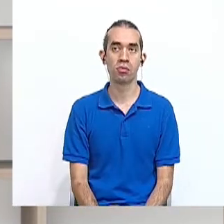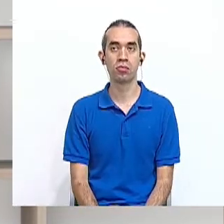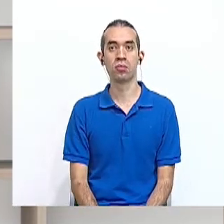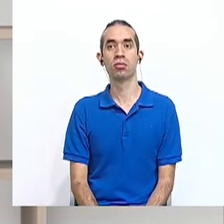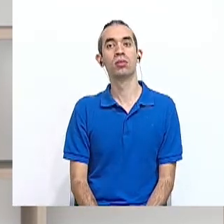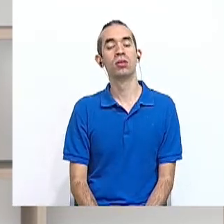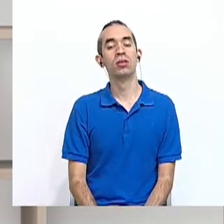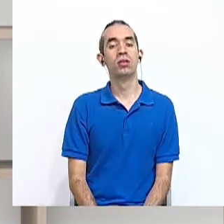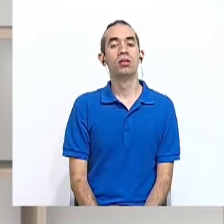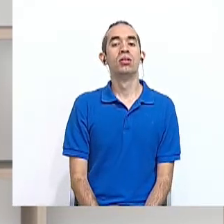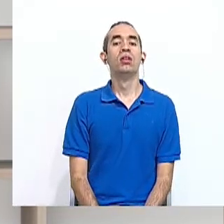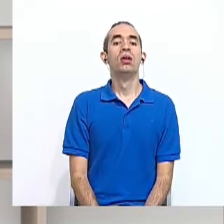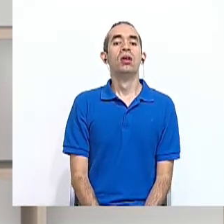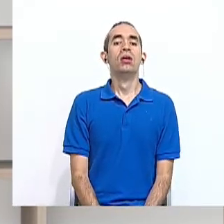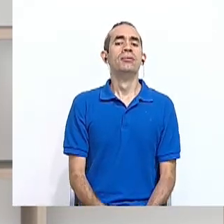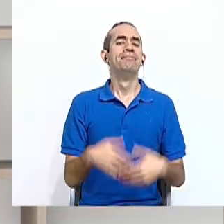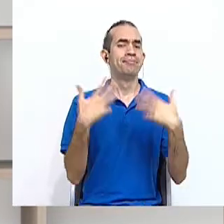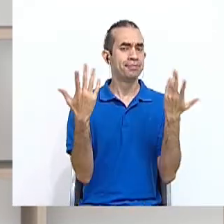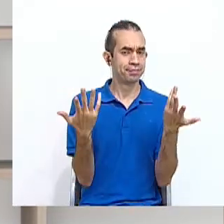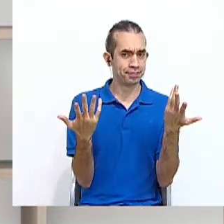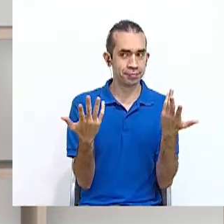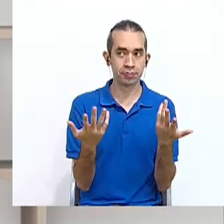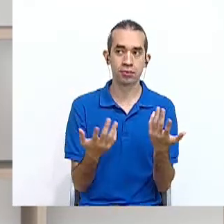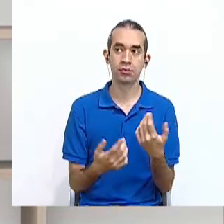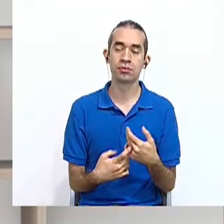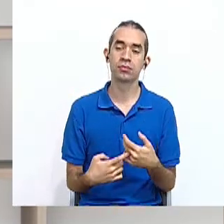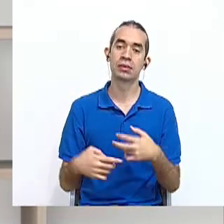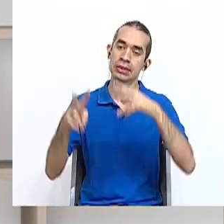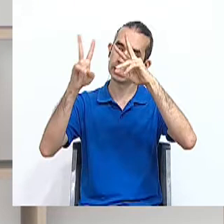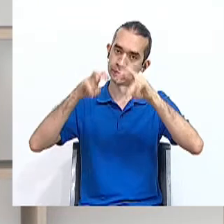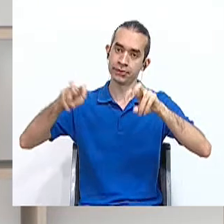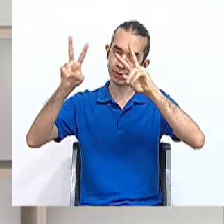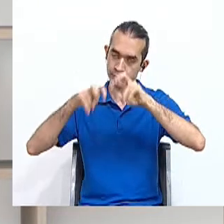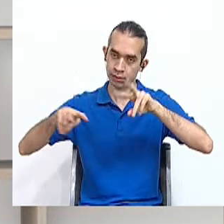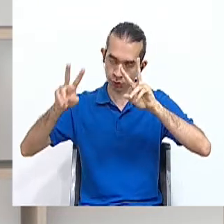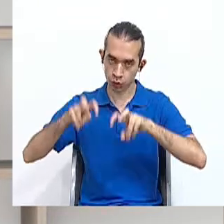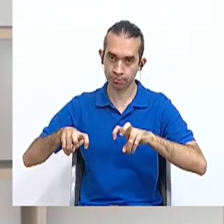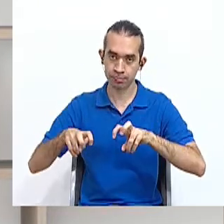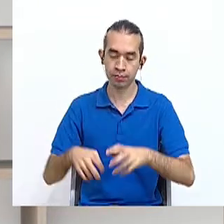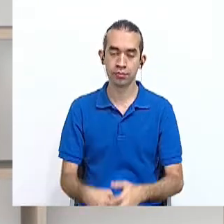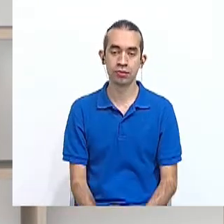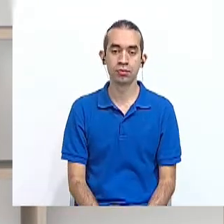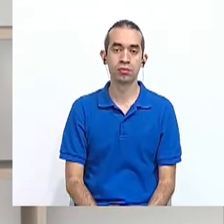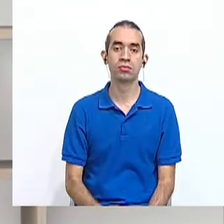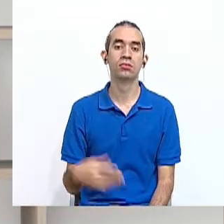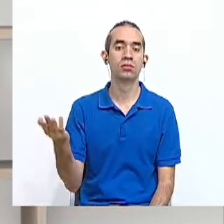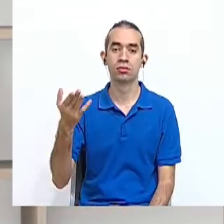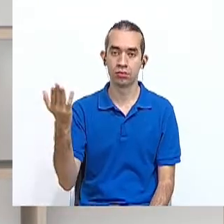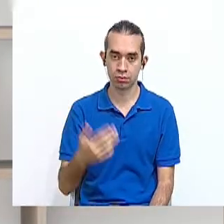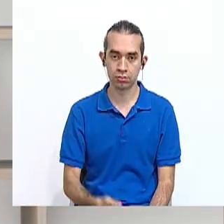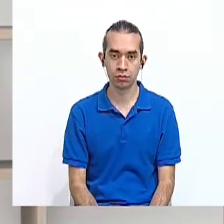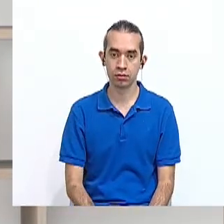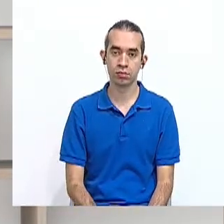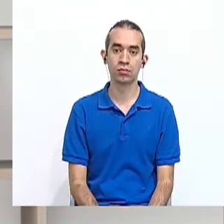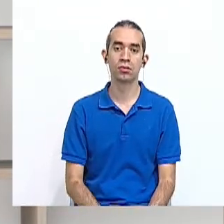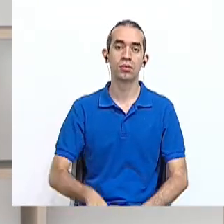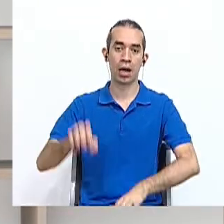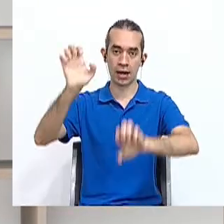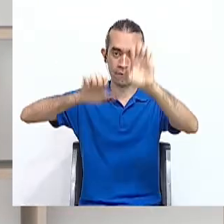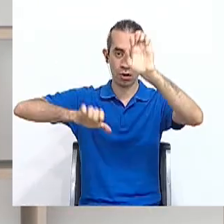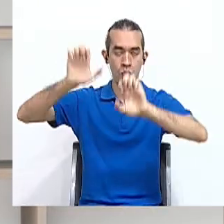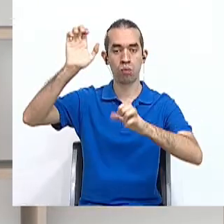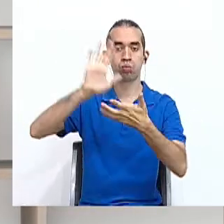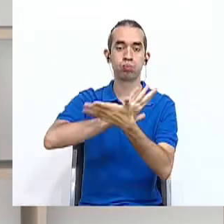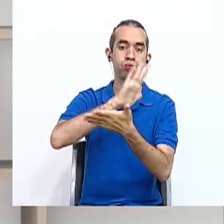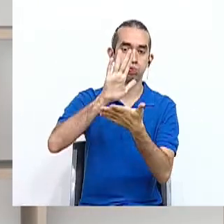¿Y esto dónde lo vamos a hacer? Lo vamos a hacer durante la revisión. La revisión es cuando vamos a evaluar el